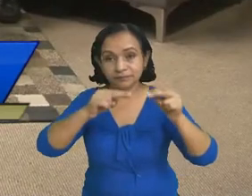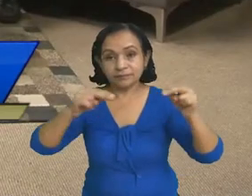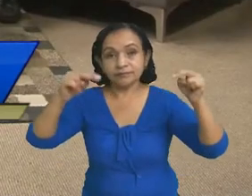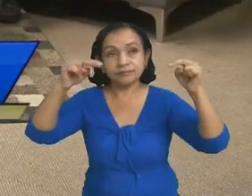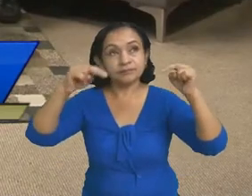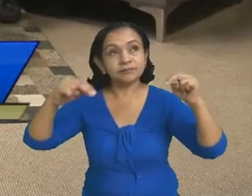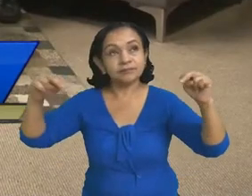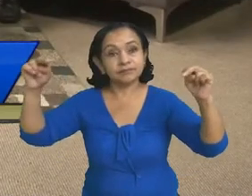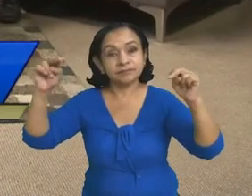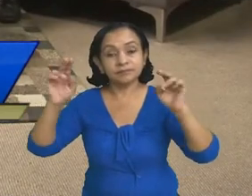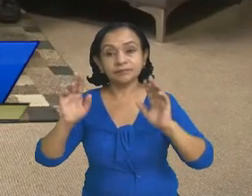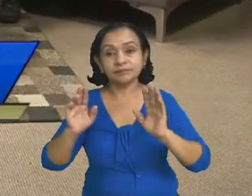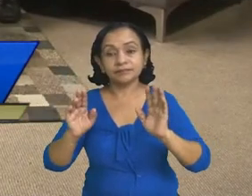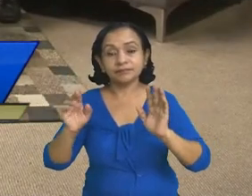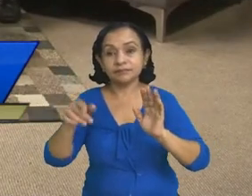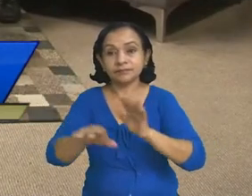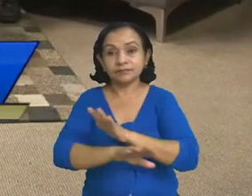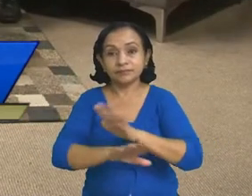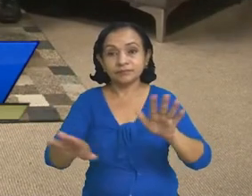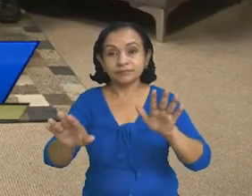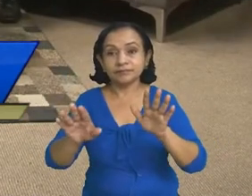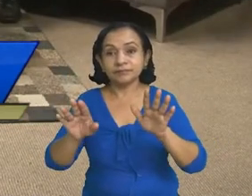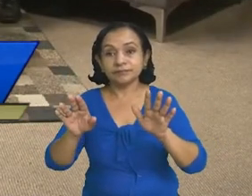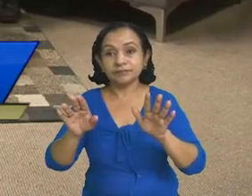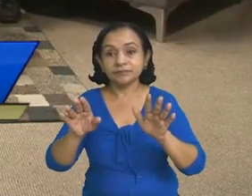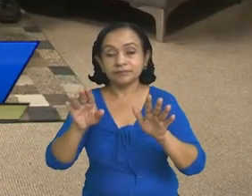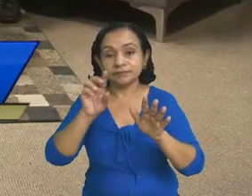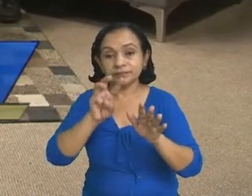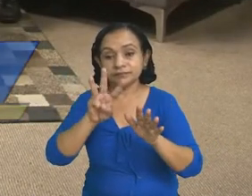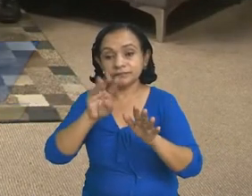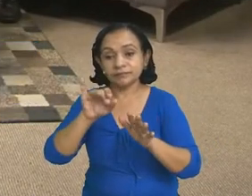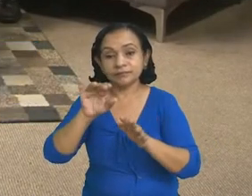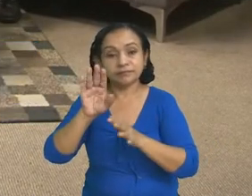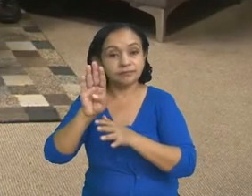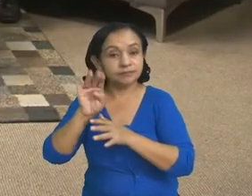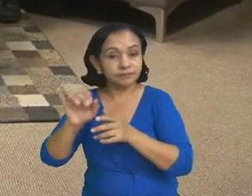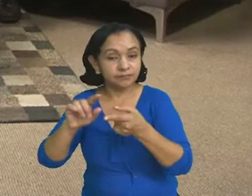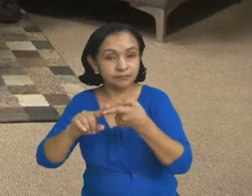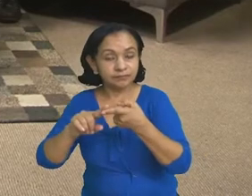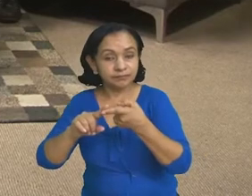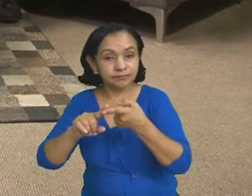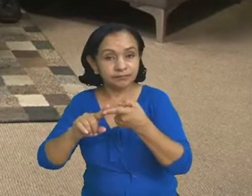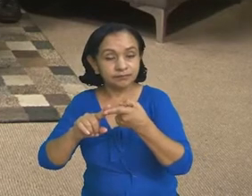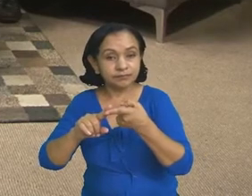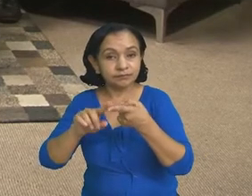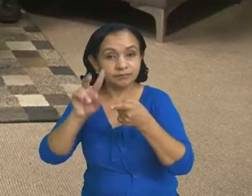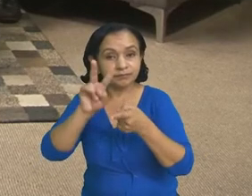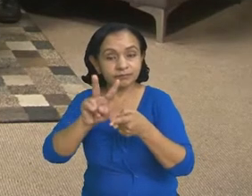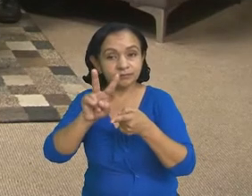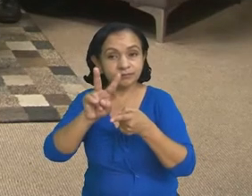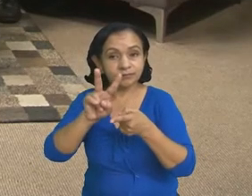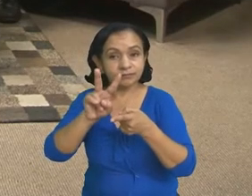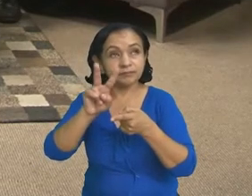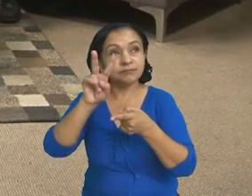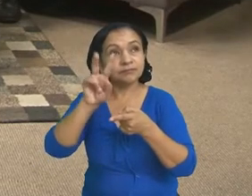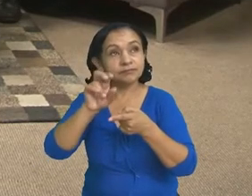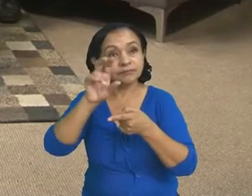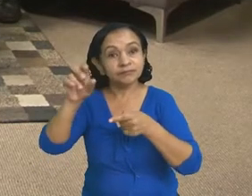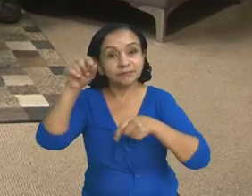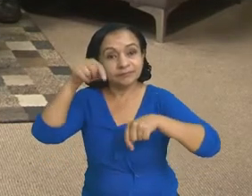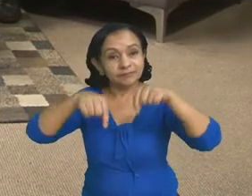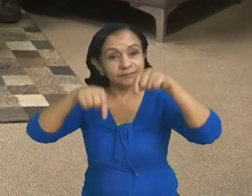estamos finalizando, que es una línea hasta Bilwin. Es una línea de 200